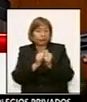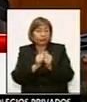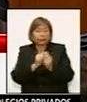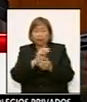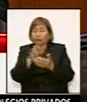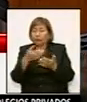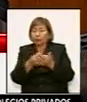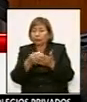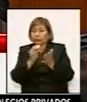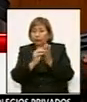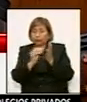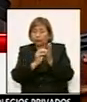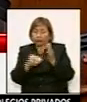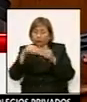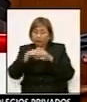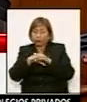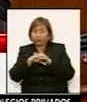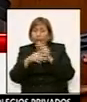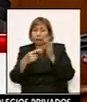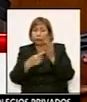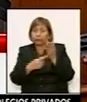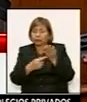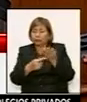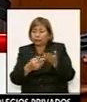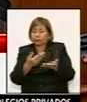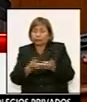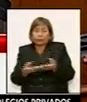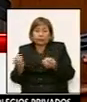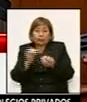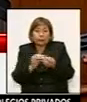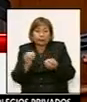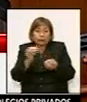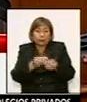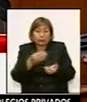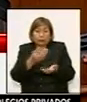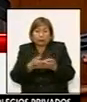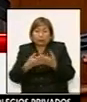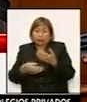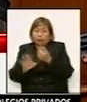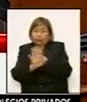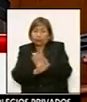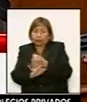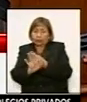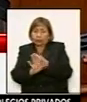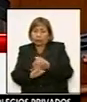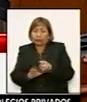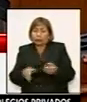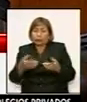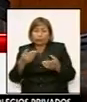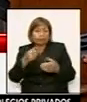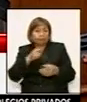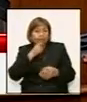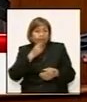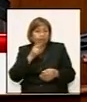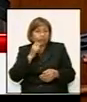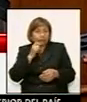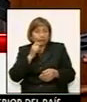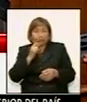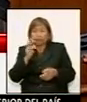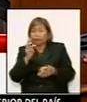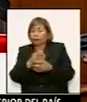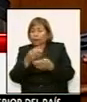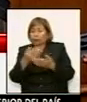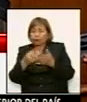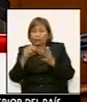de registros y archivos electrónicos, implementación de mecanismos de protección del derecho a la intimidad, protección de